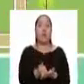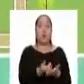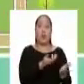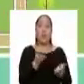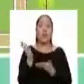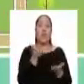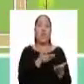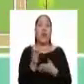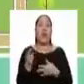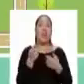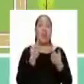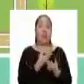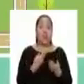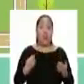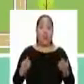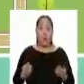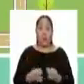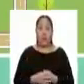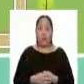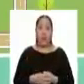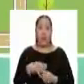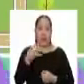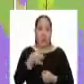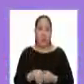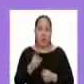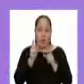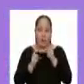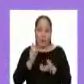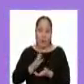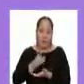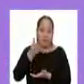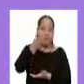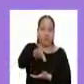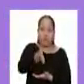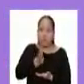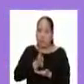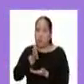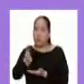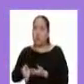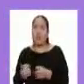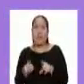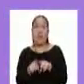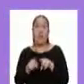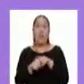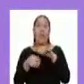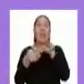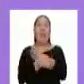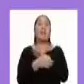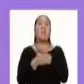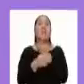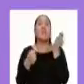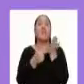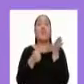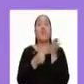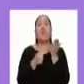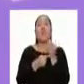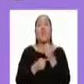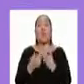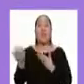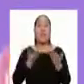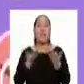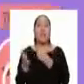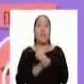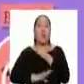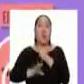y asegura la movilidad de la población, además de permitir el acceso a tecnologías y a servicios básicos como